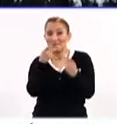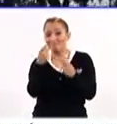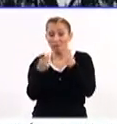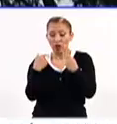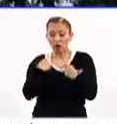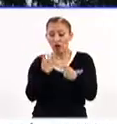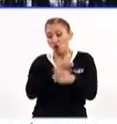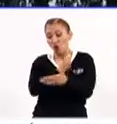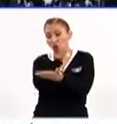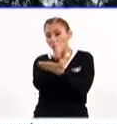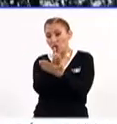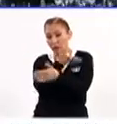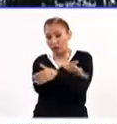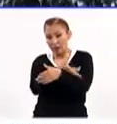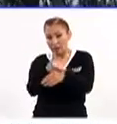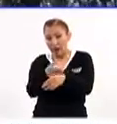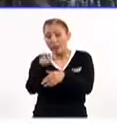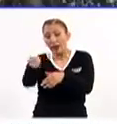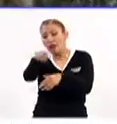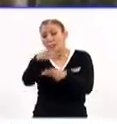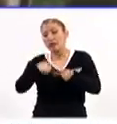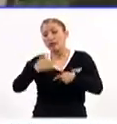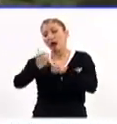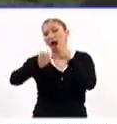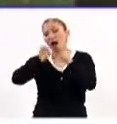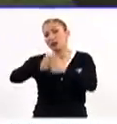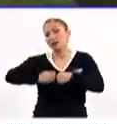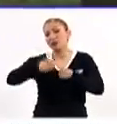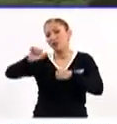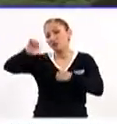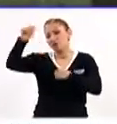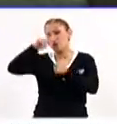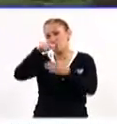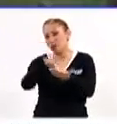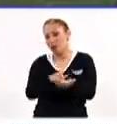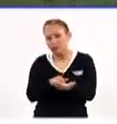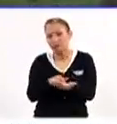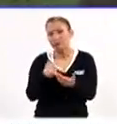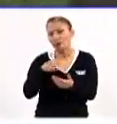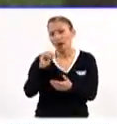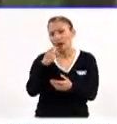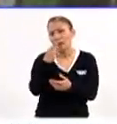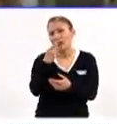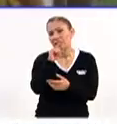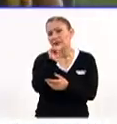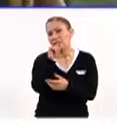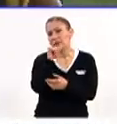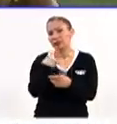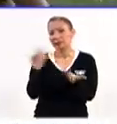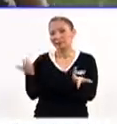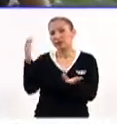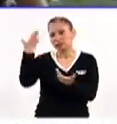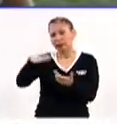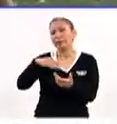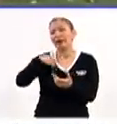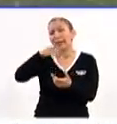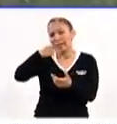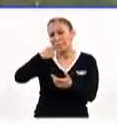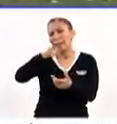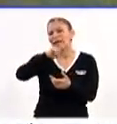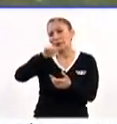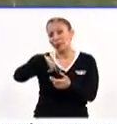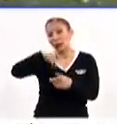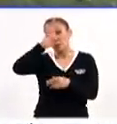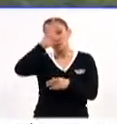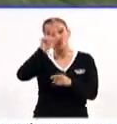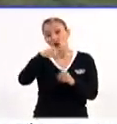Yo me voy con familia, pero que era gente que ya tenía muchos años viviendo fuera y no querían que yo hablara en zapoteco, entonces ellos sí sabían hablar en zapoteco, pero a mí de